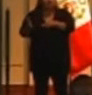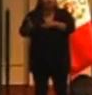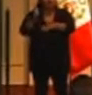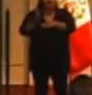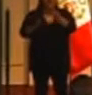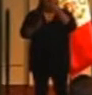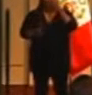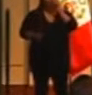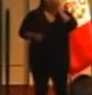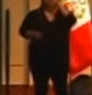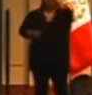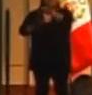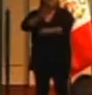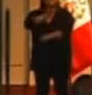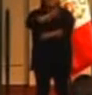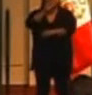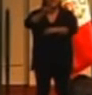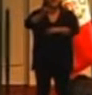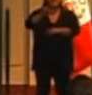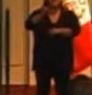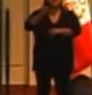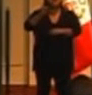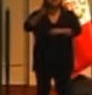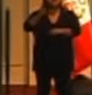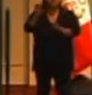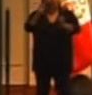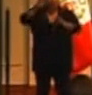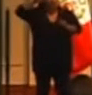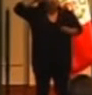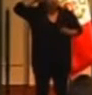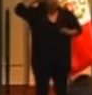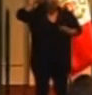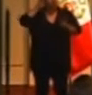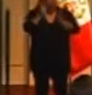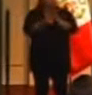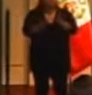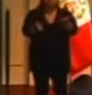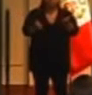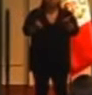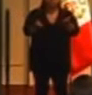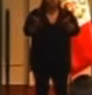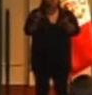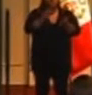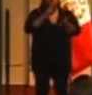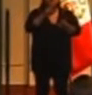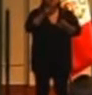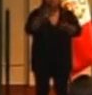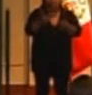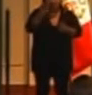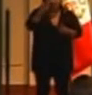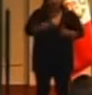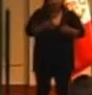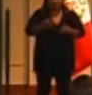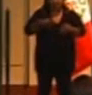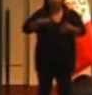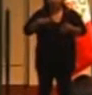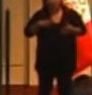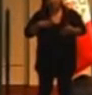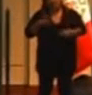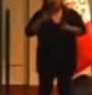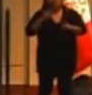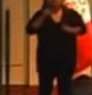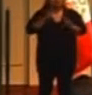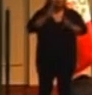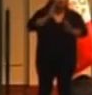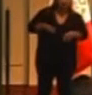a la Fiscalía de la Nación. O un policía que no es sano, honesto, no actúa bien